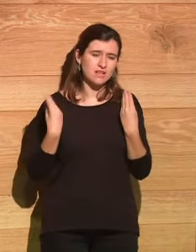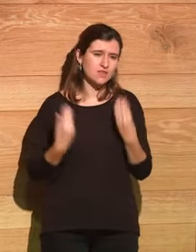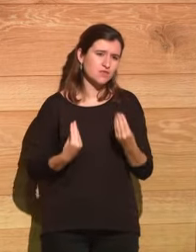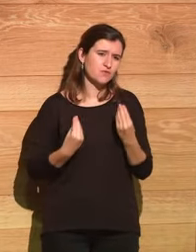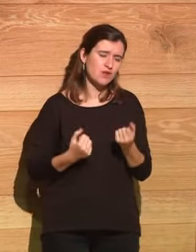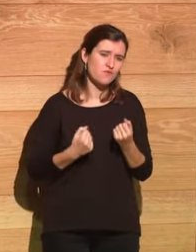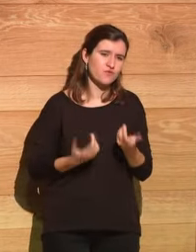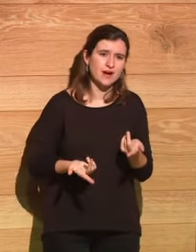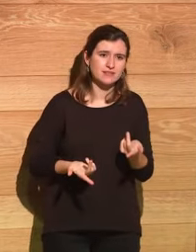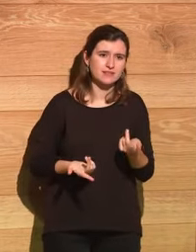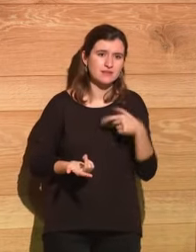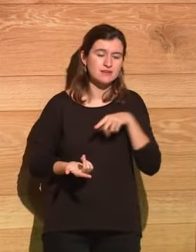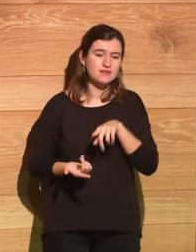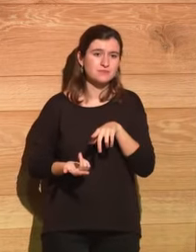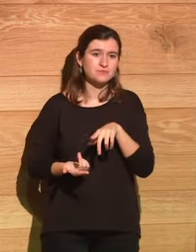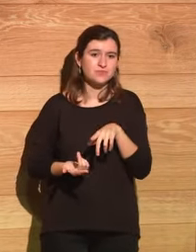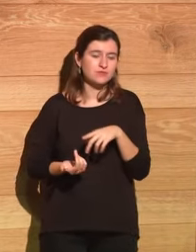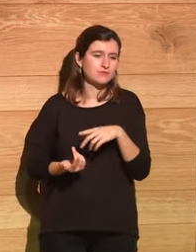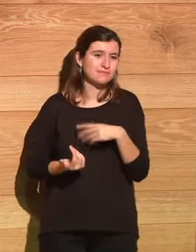es completamente